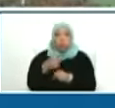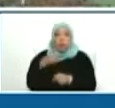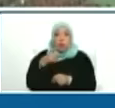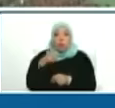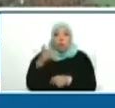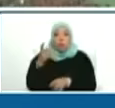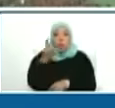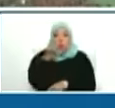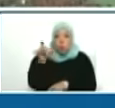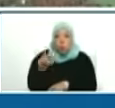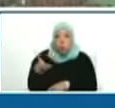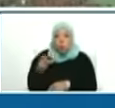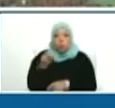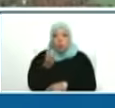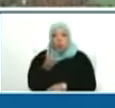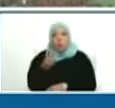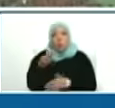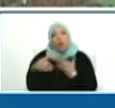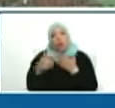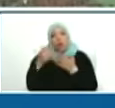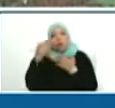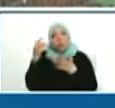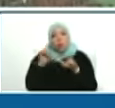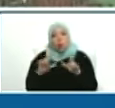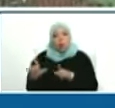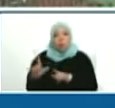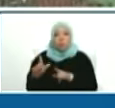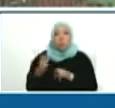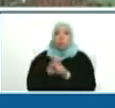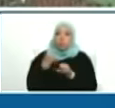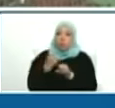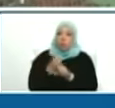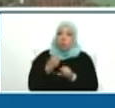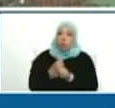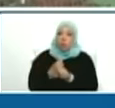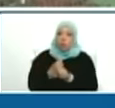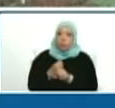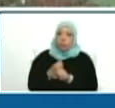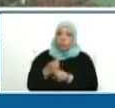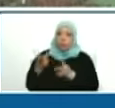el RTP.2, listo, venía el TIAR,